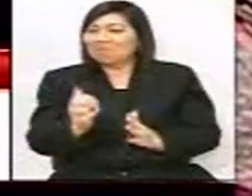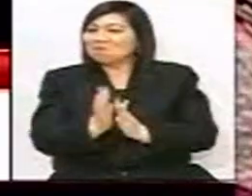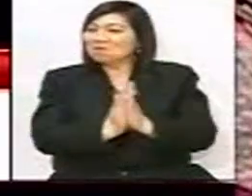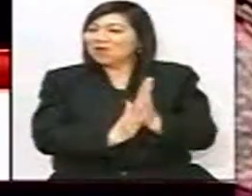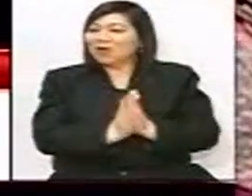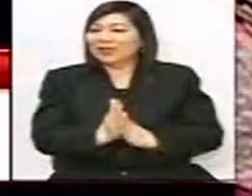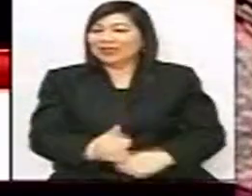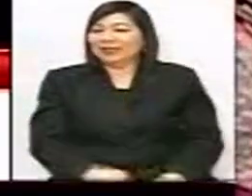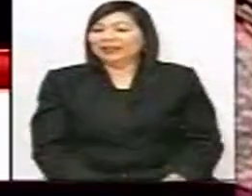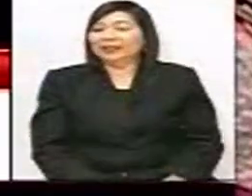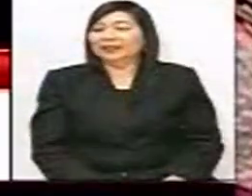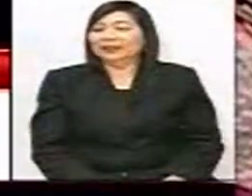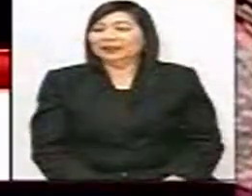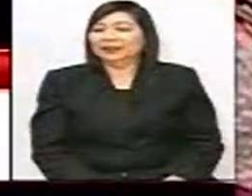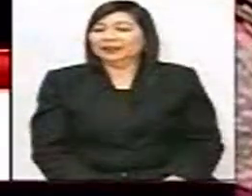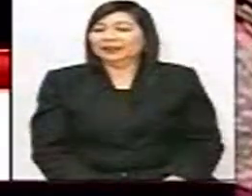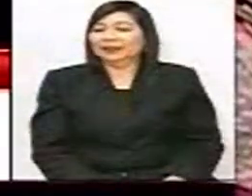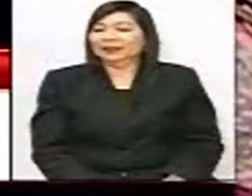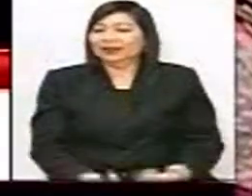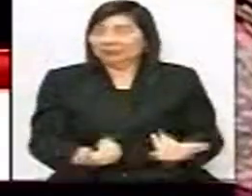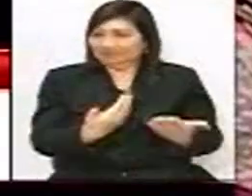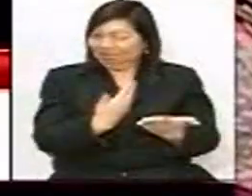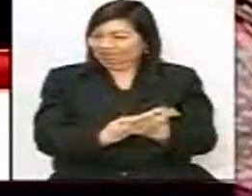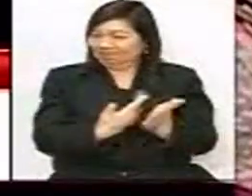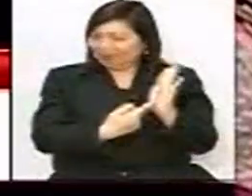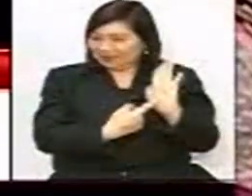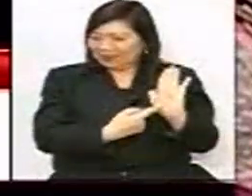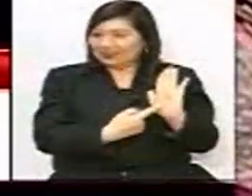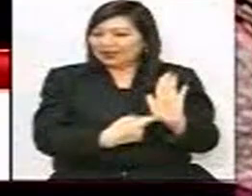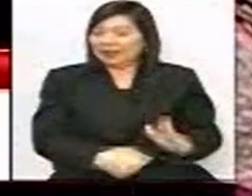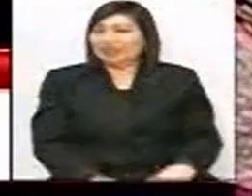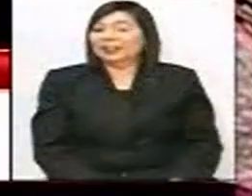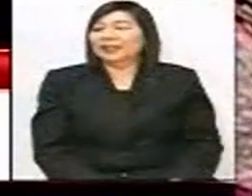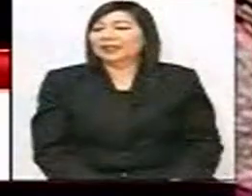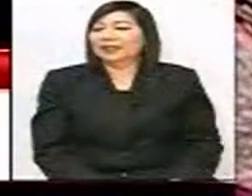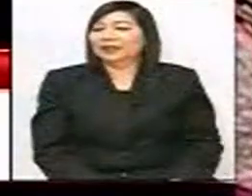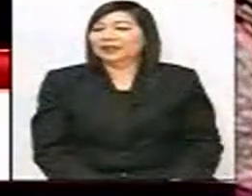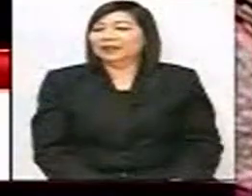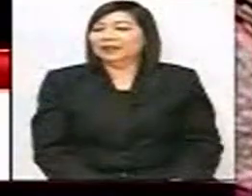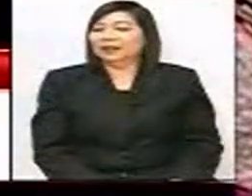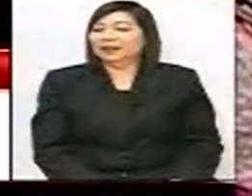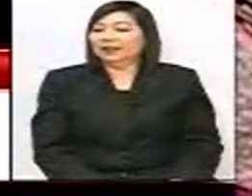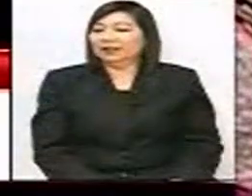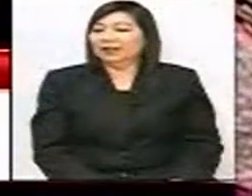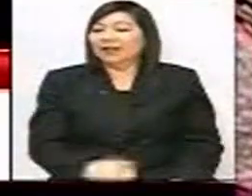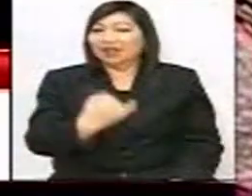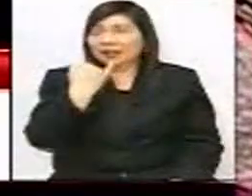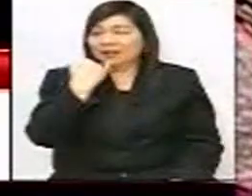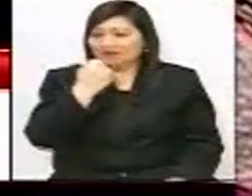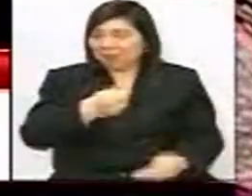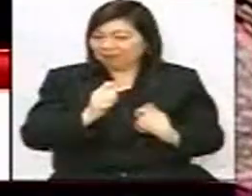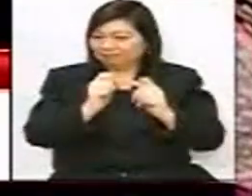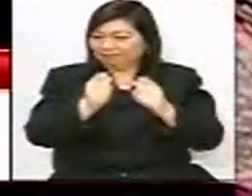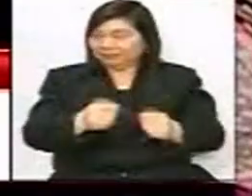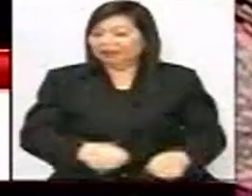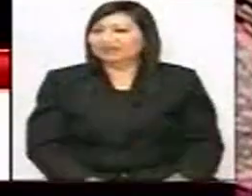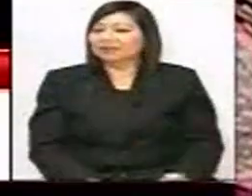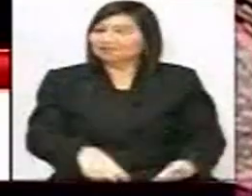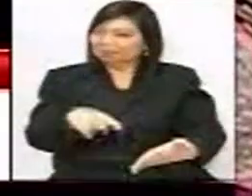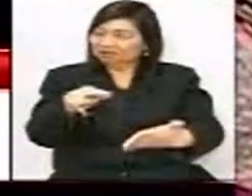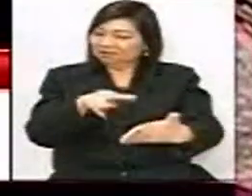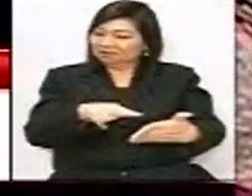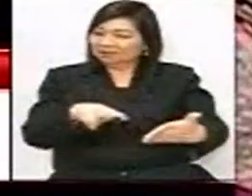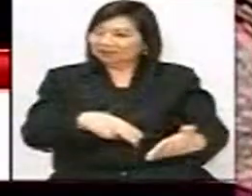provecho político. Entonces, aquí está, señor Castro, el informe se lo voy a entregar para que lo